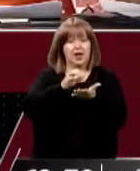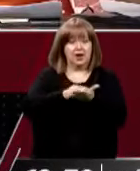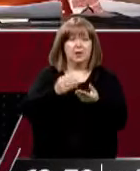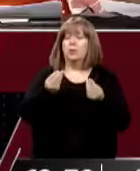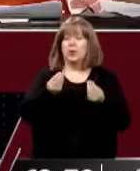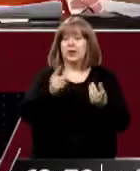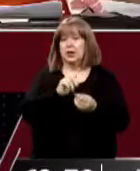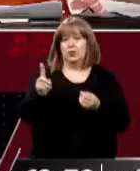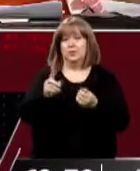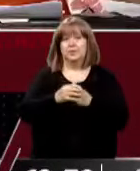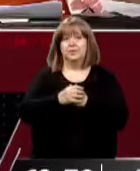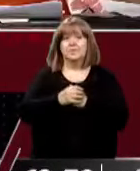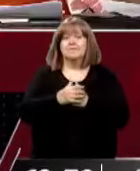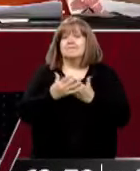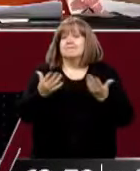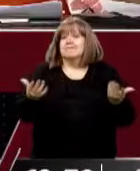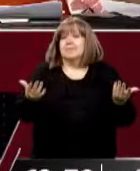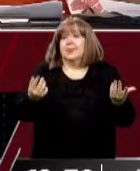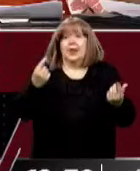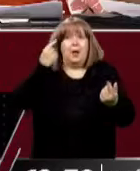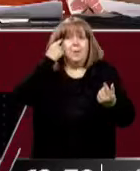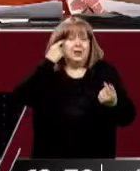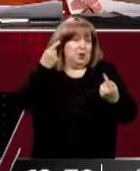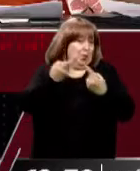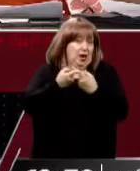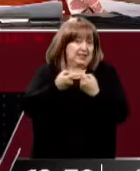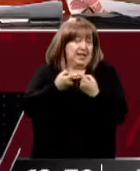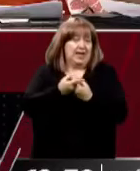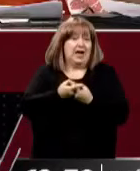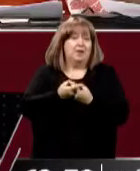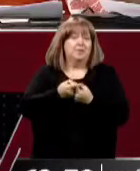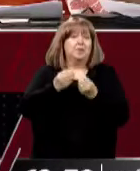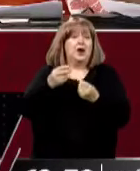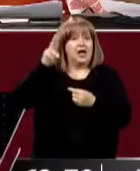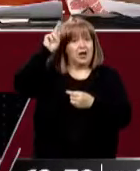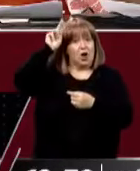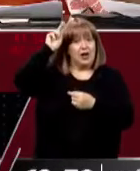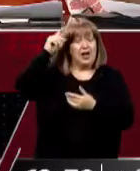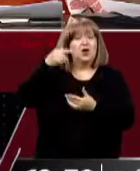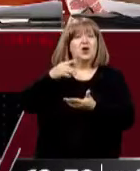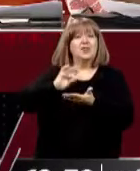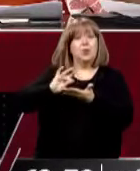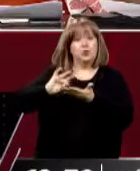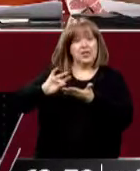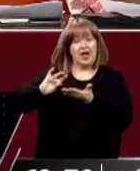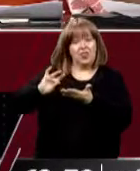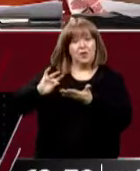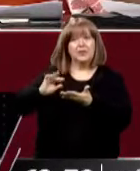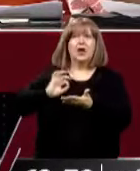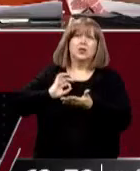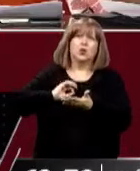hecho? Oportunidad política, porque Alfredo Cornejo, cuando era diputado acá, en